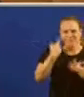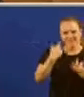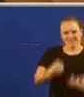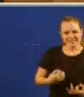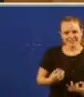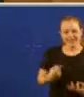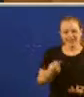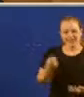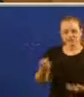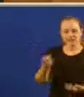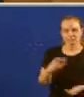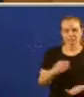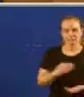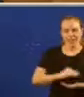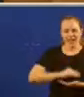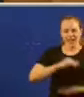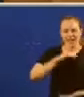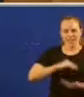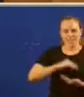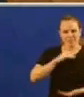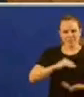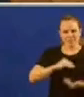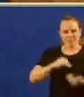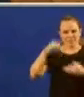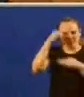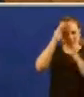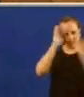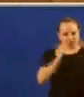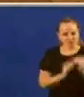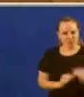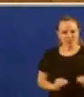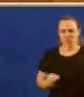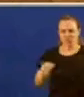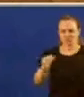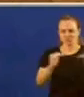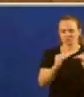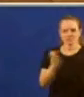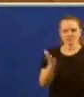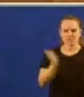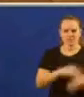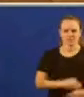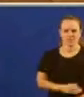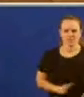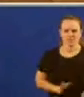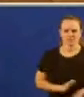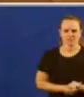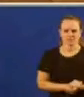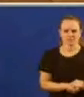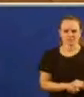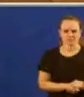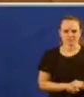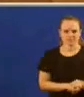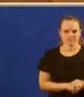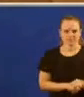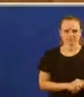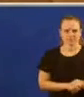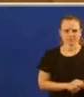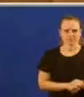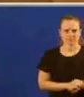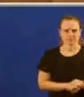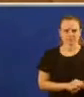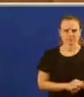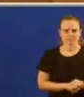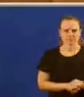ser capaz de estar a altura do momento que estamos vivindo. Leva a vostede